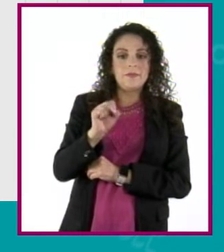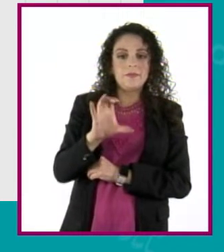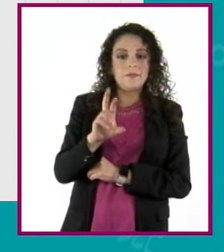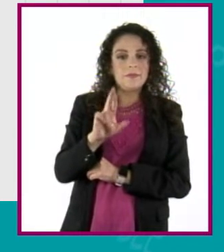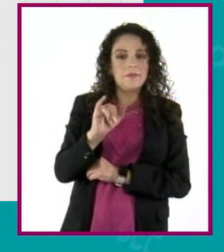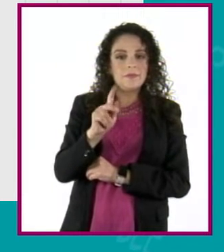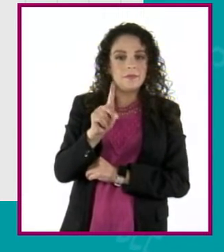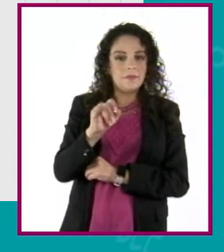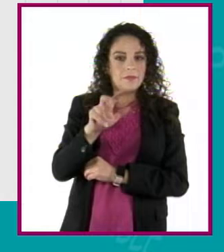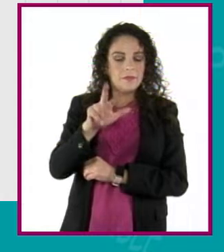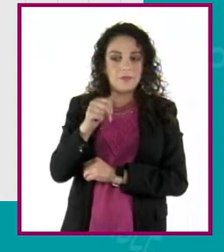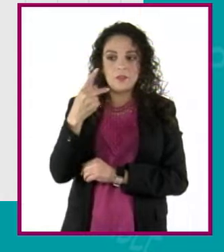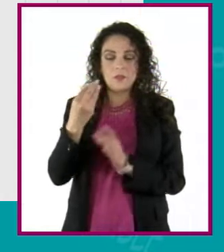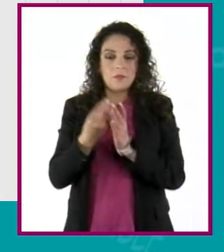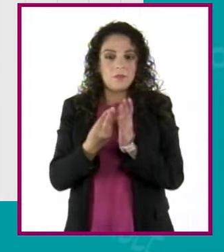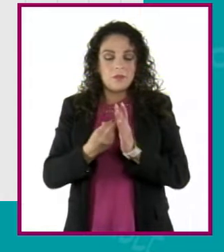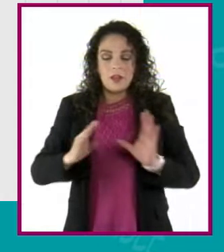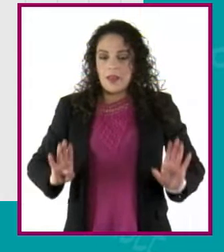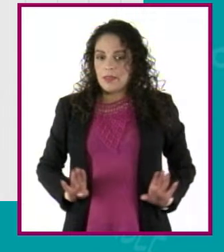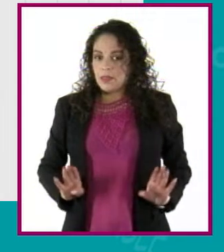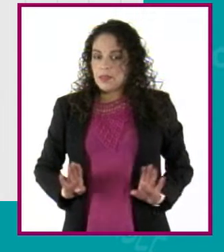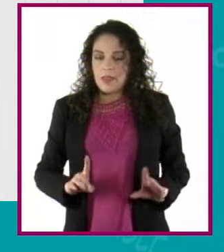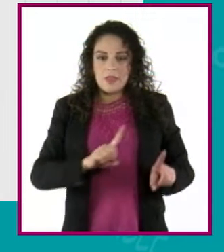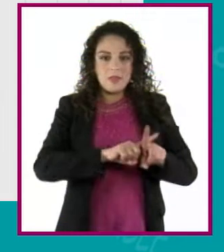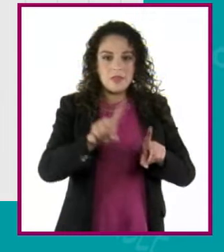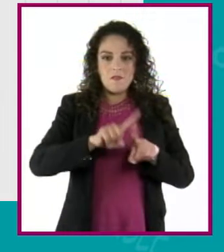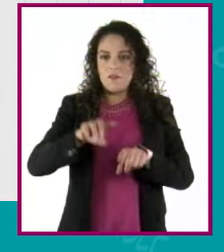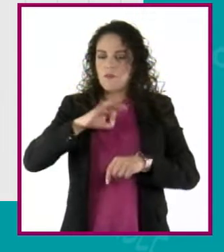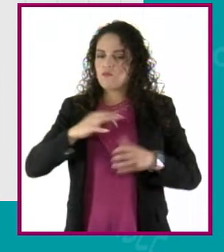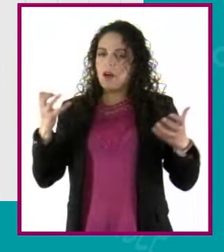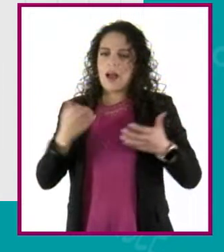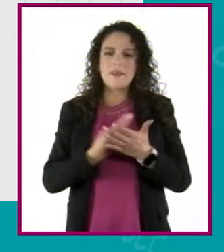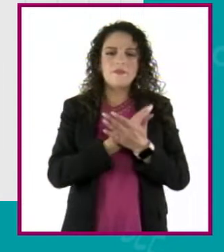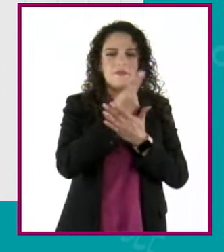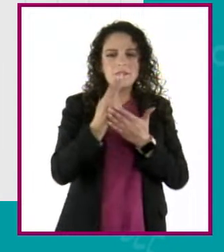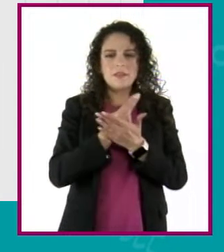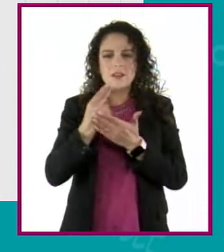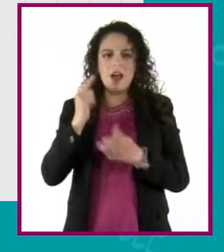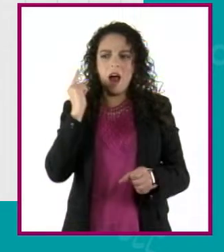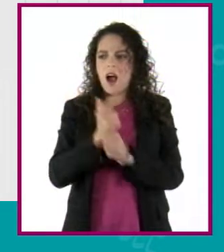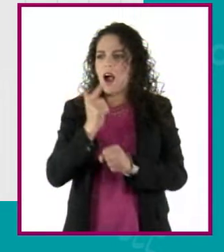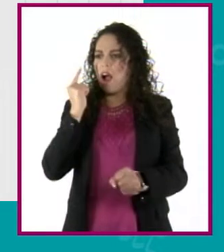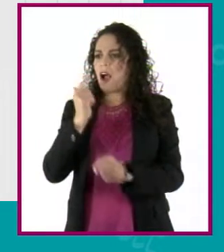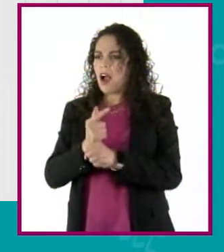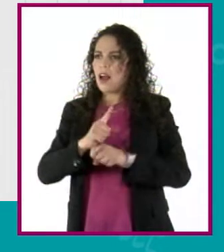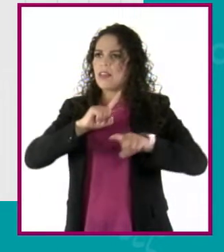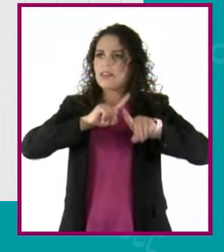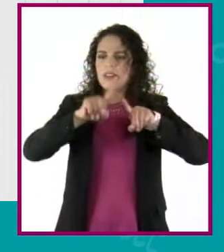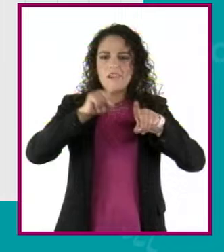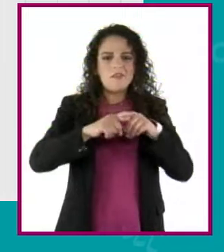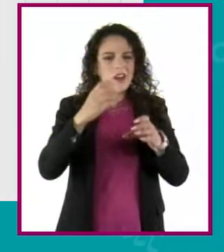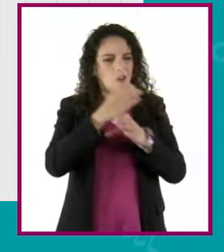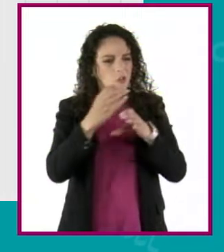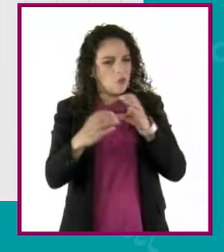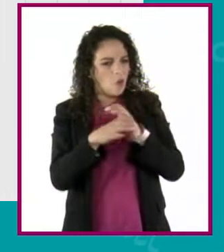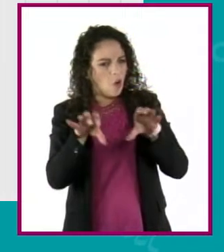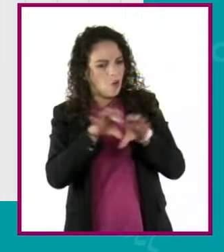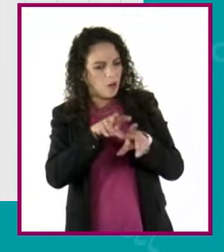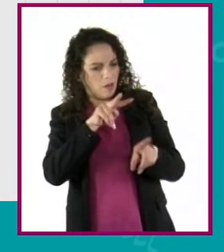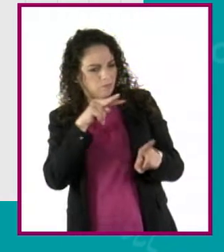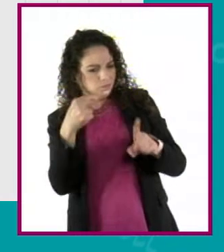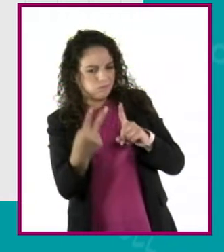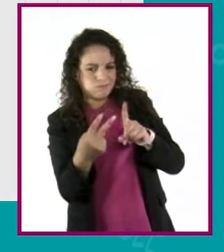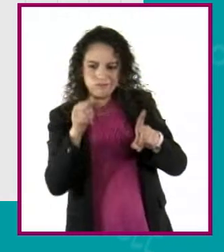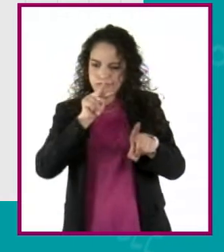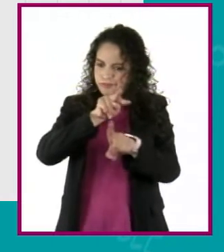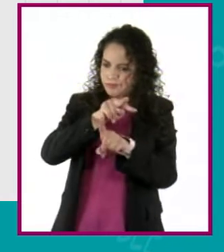de diferente tipo para poder dibujar e identificar las diferentes vistas de un objeto. Es como nuestra